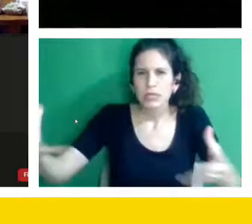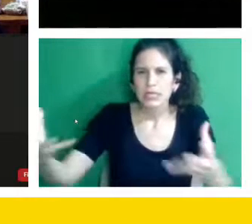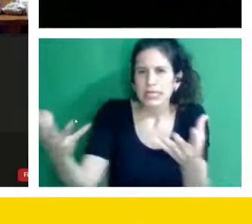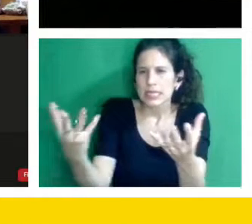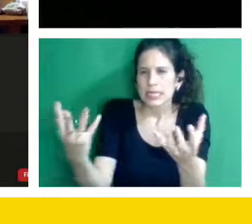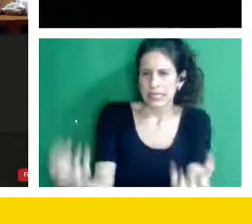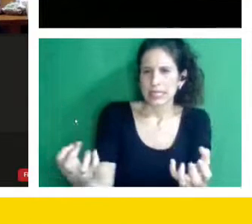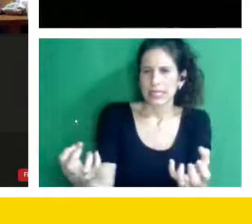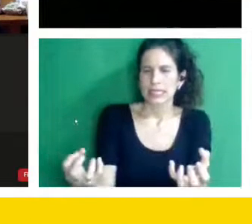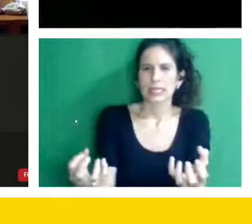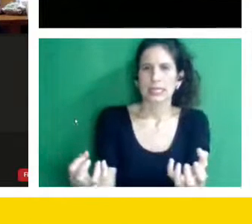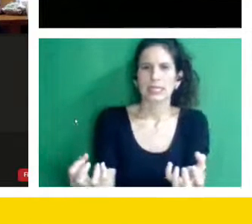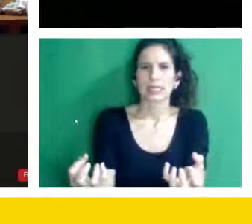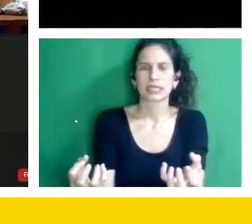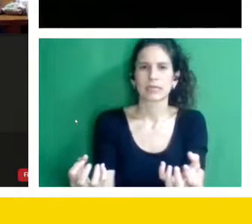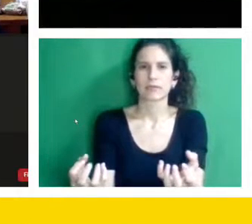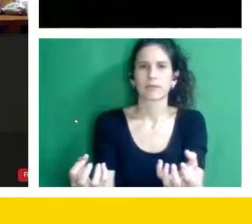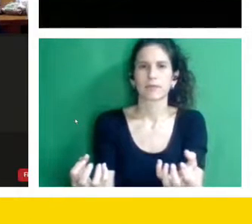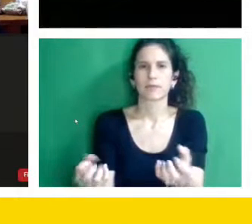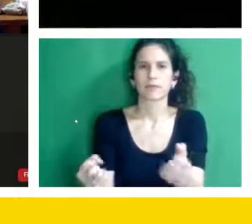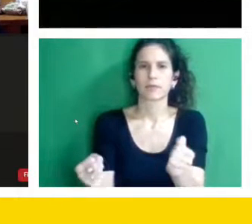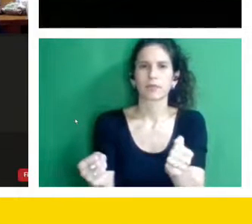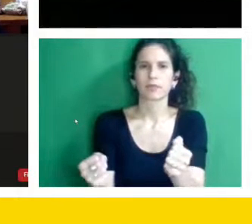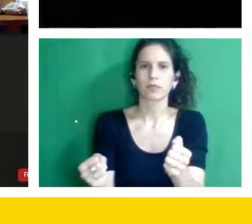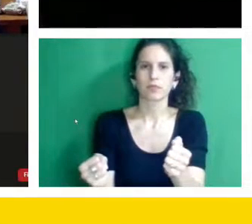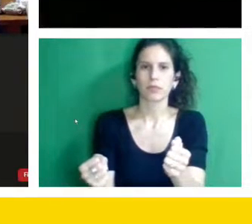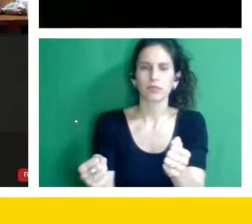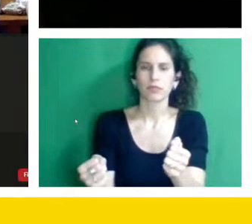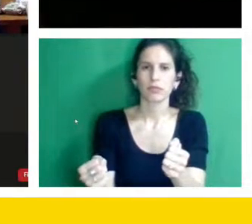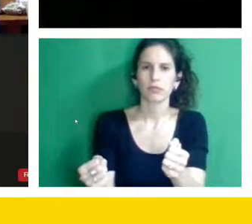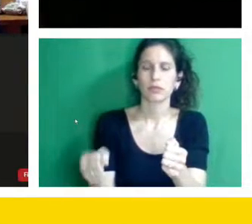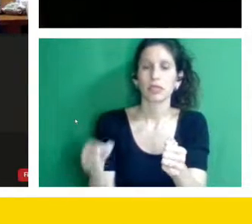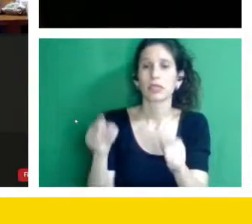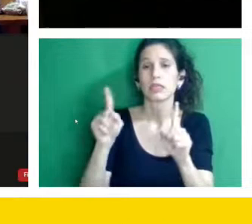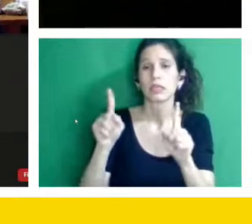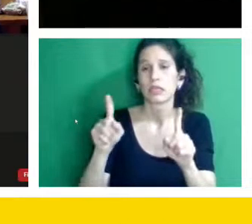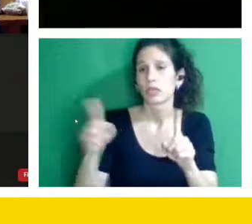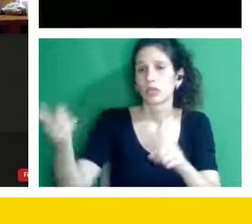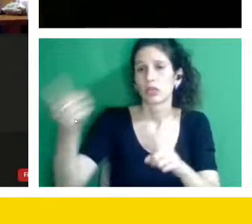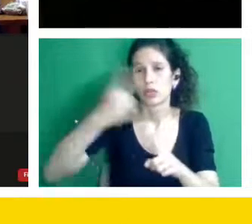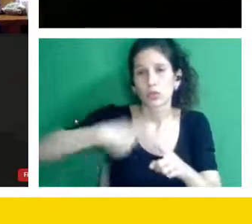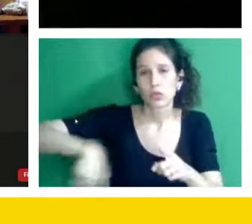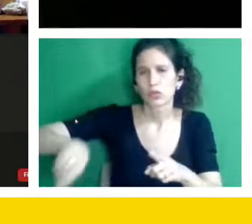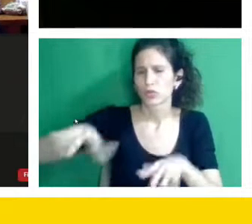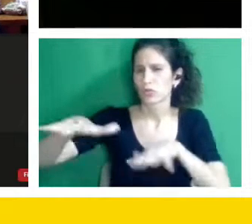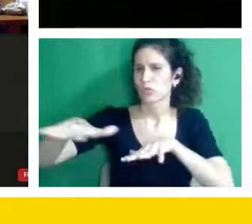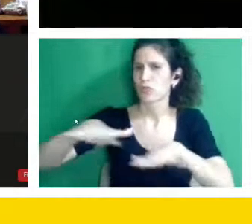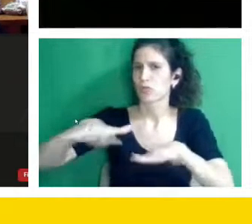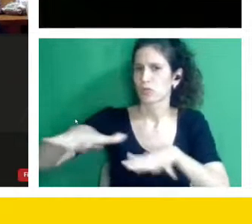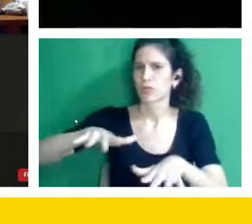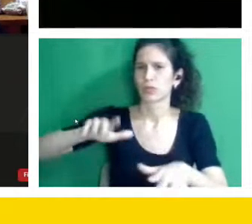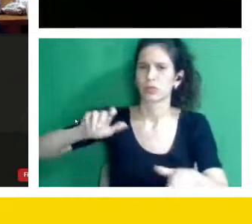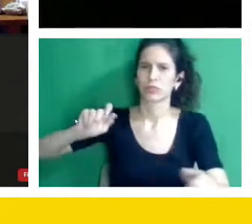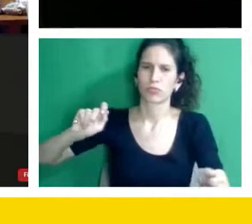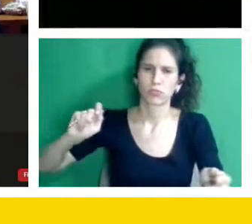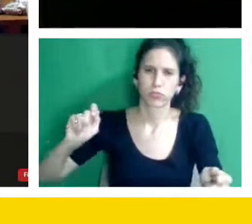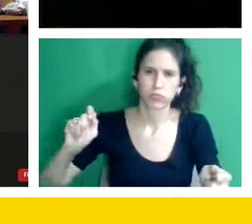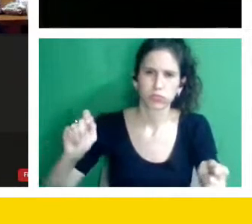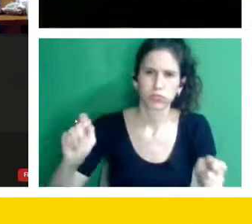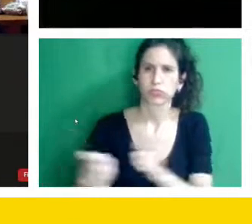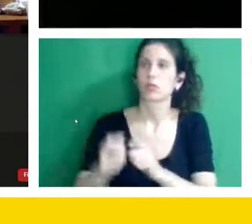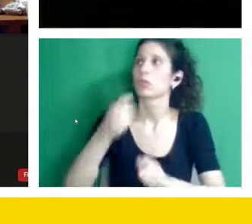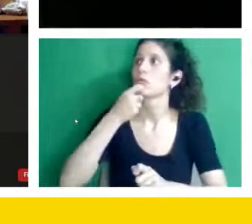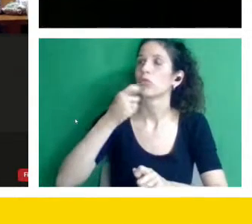dimensiones catastróficas como la que ocurrió hace un par de semanas atrás en Italia, en que llovieron en 2 horas 420